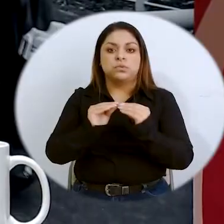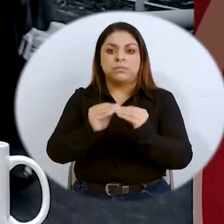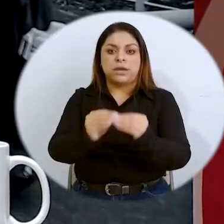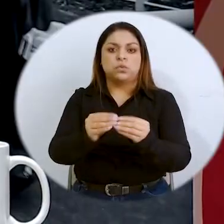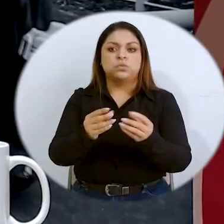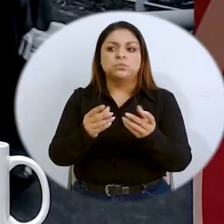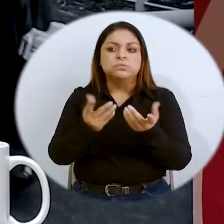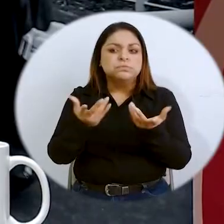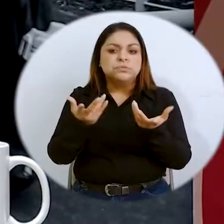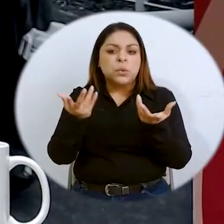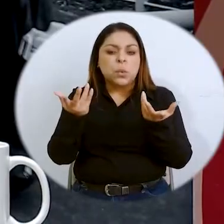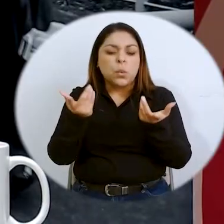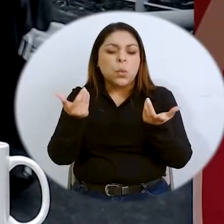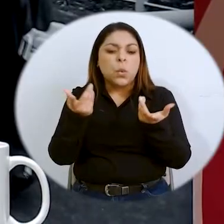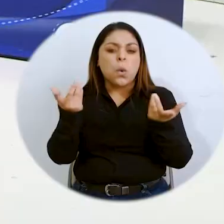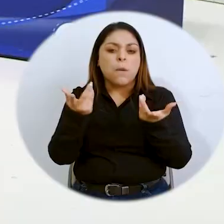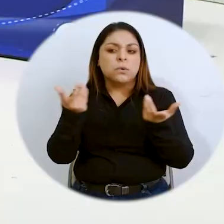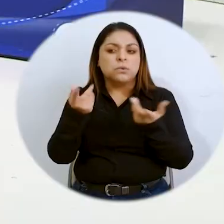tuvo el proceso?